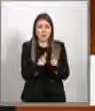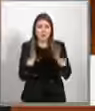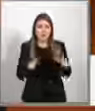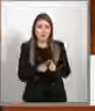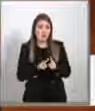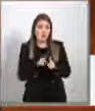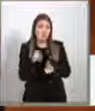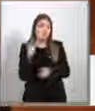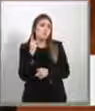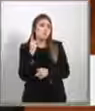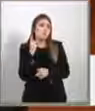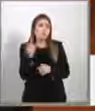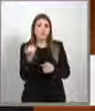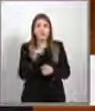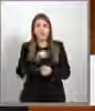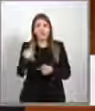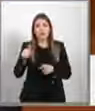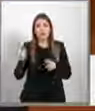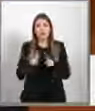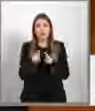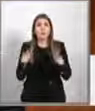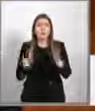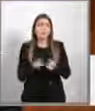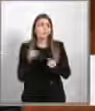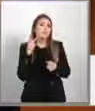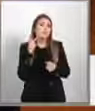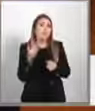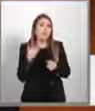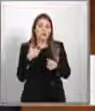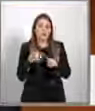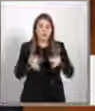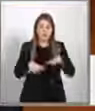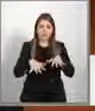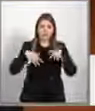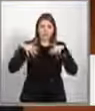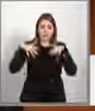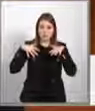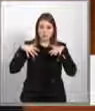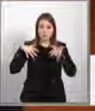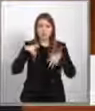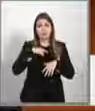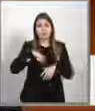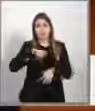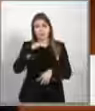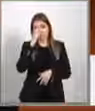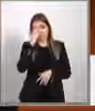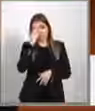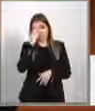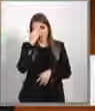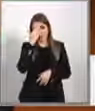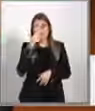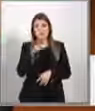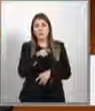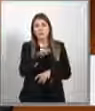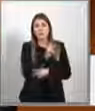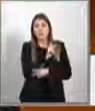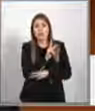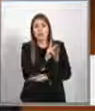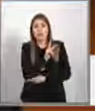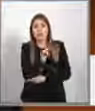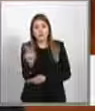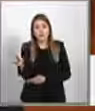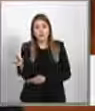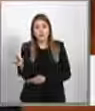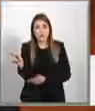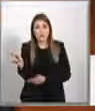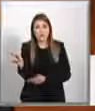grupos parlamentarios que integran este Senado. Les recuerdo que son prácticamente todas